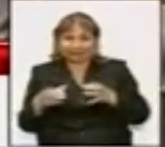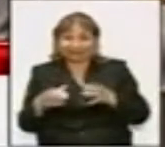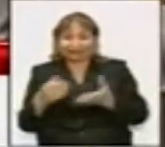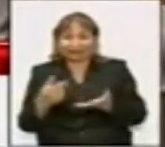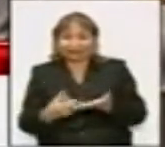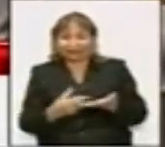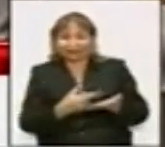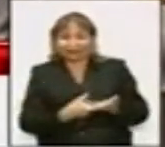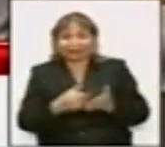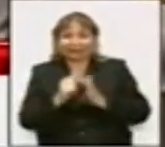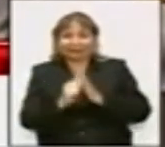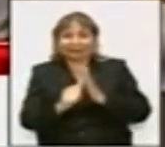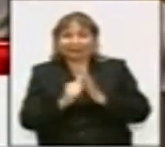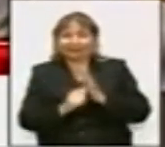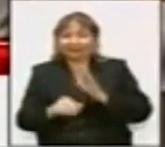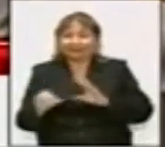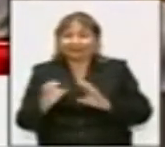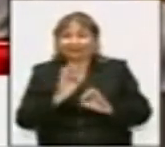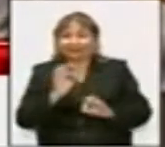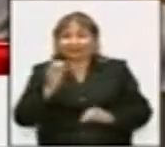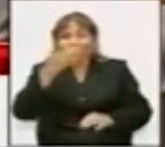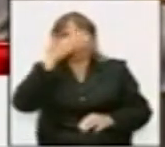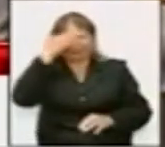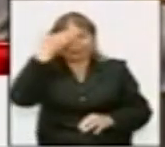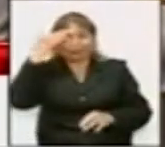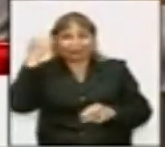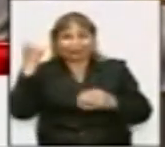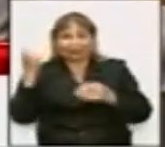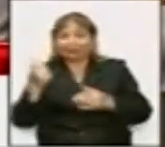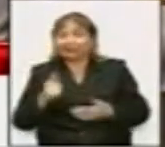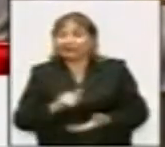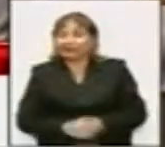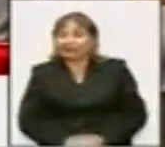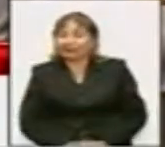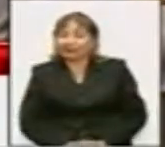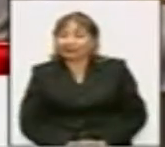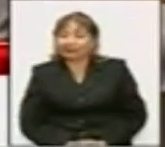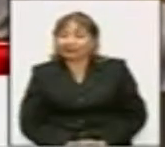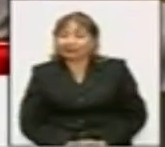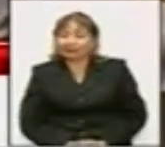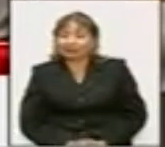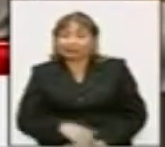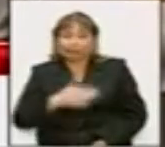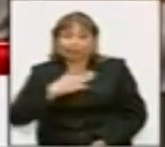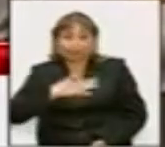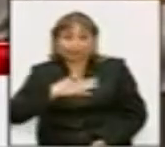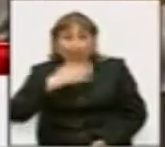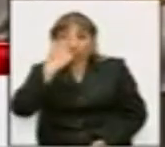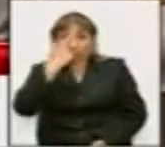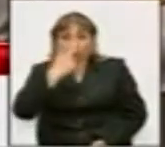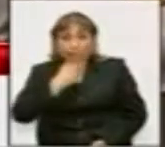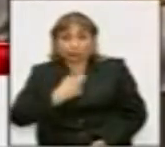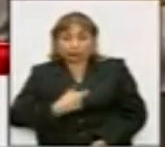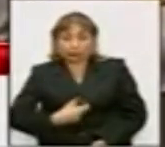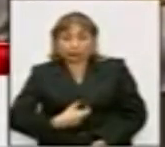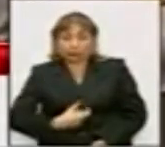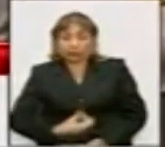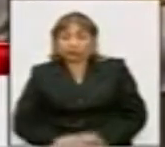debate de la agenda y hay algo que no debemos olvidar creo que desde el punto de vista personal